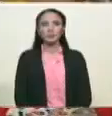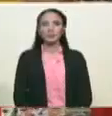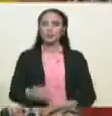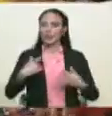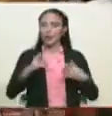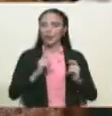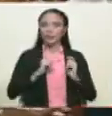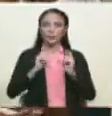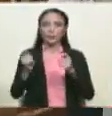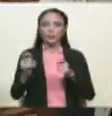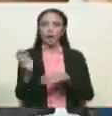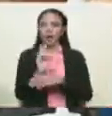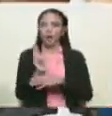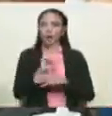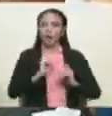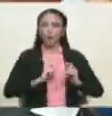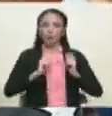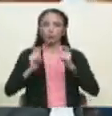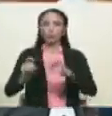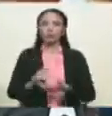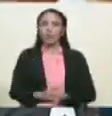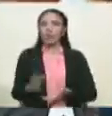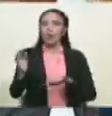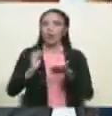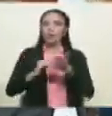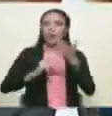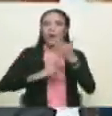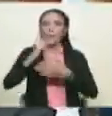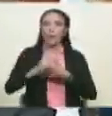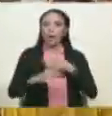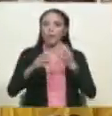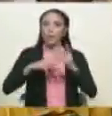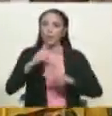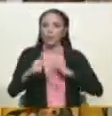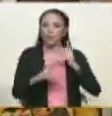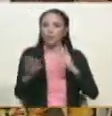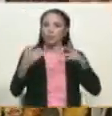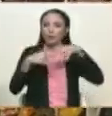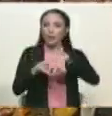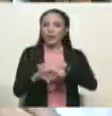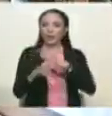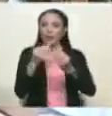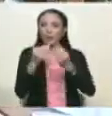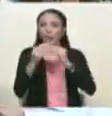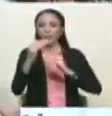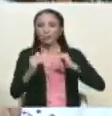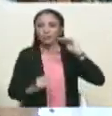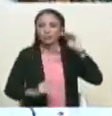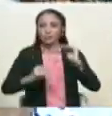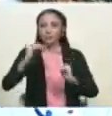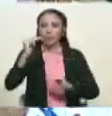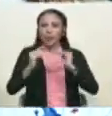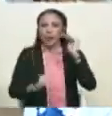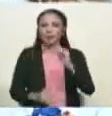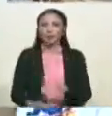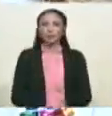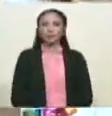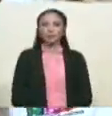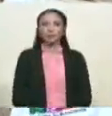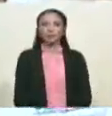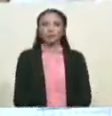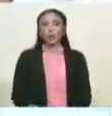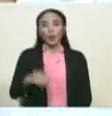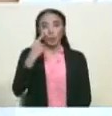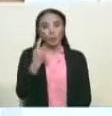aquí al llegar, fue retomar el plan productivo integral de alimento balanceado. Es lo primero.